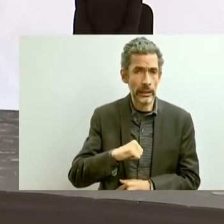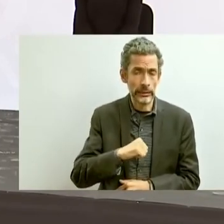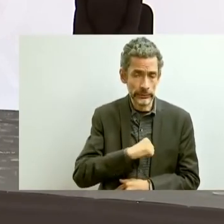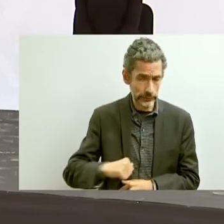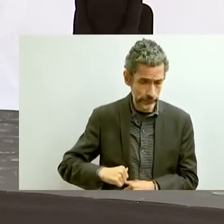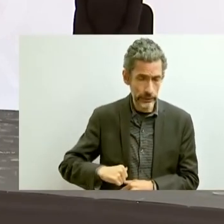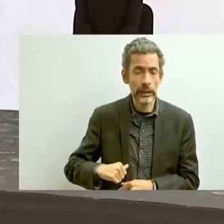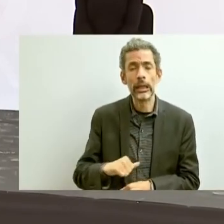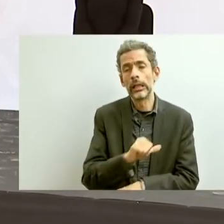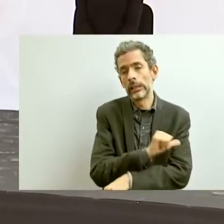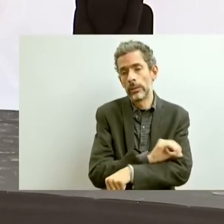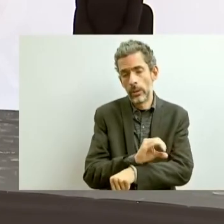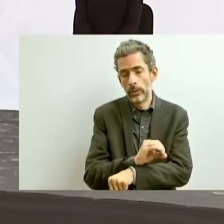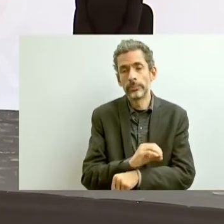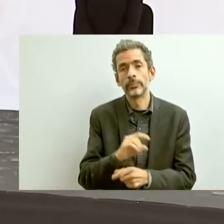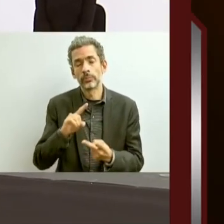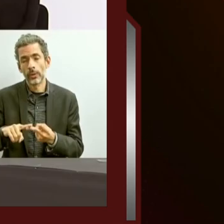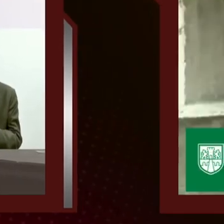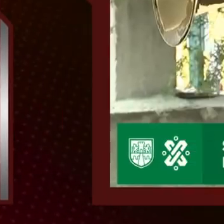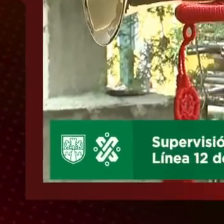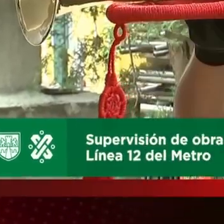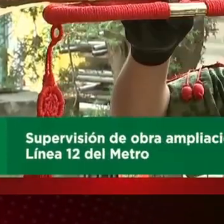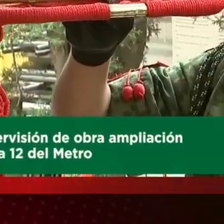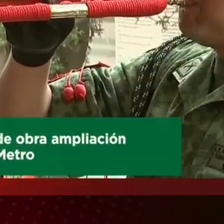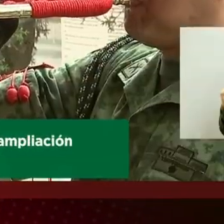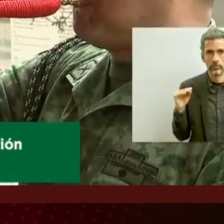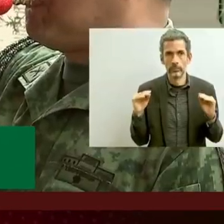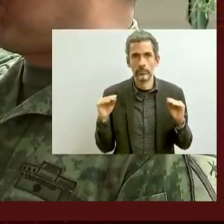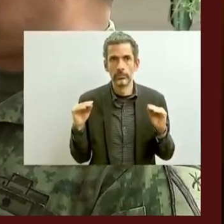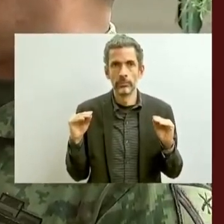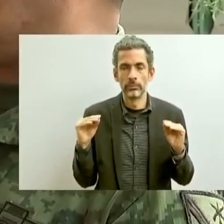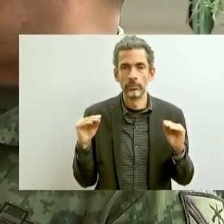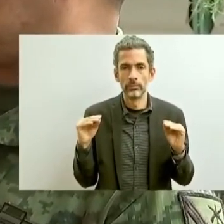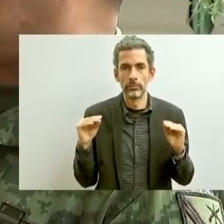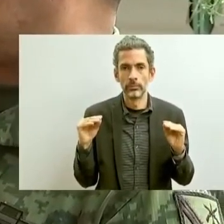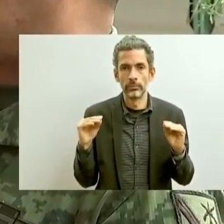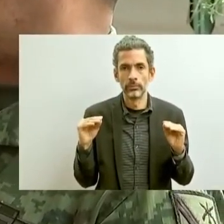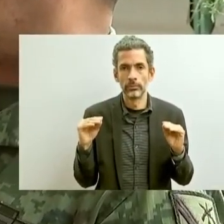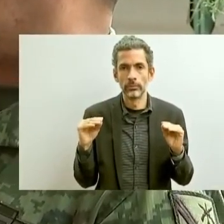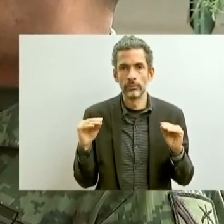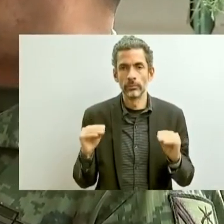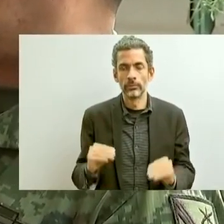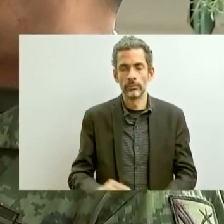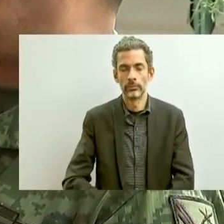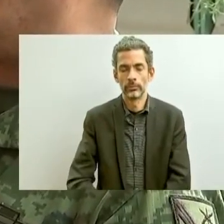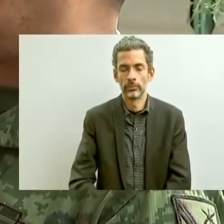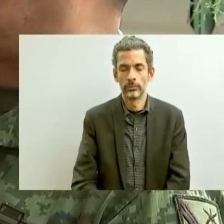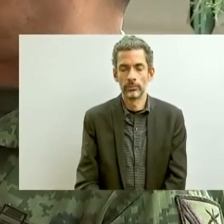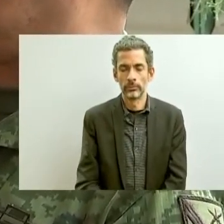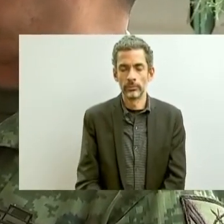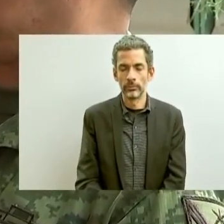de Laida Sansores. y